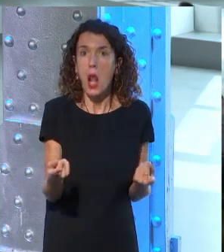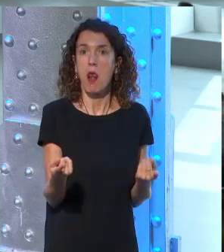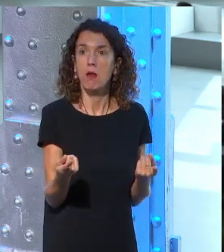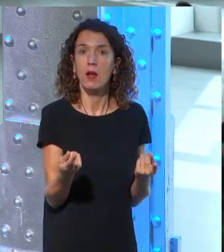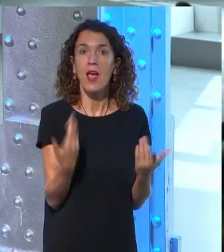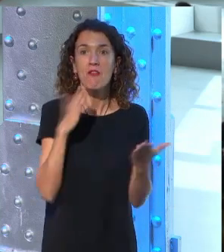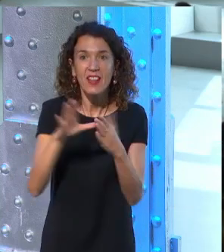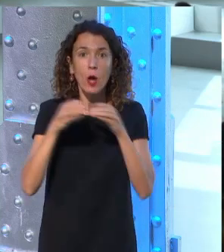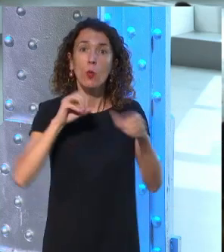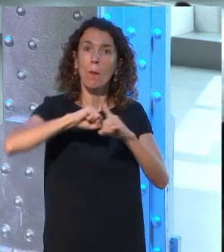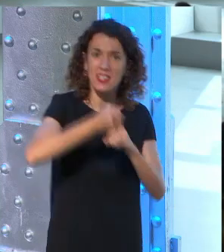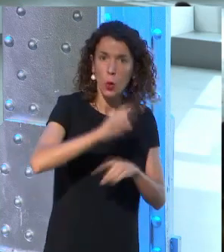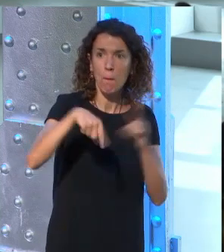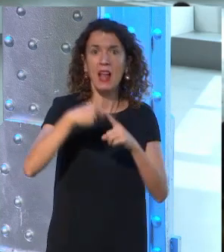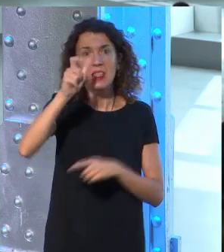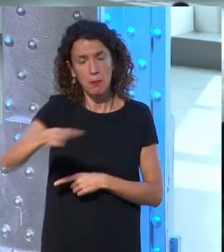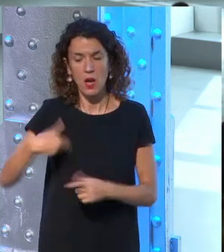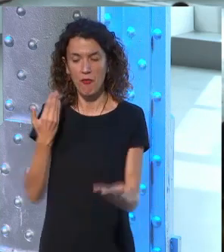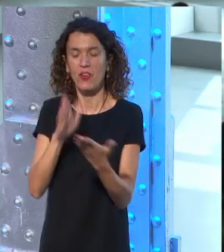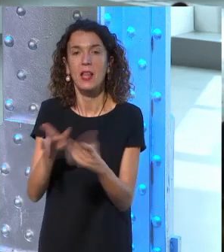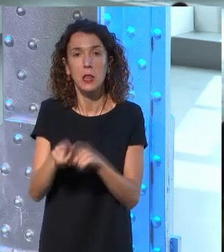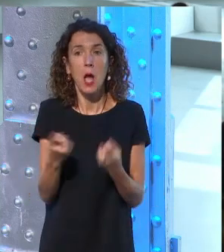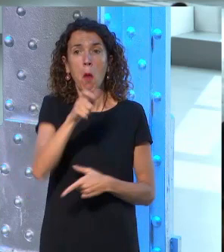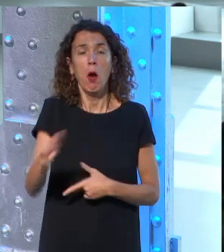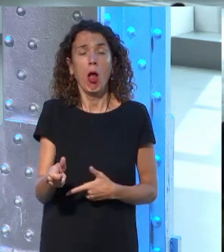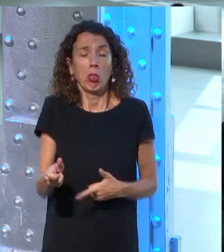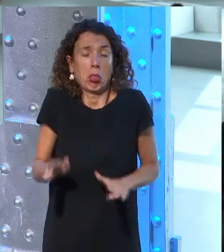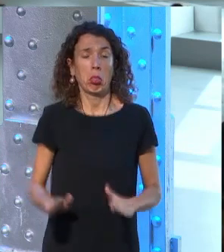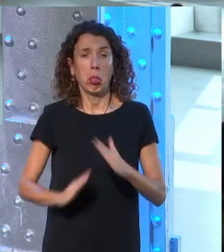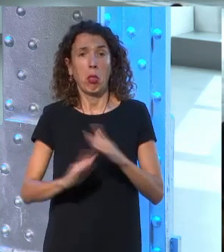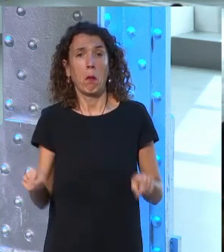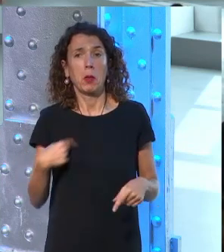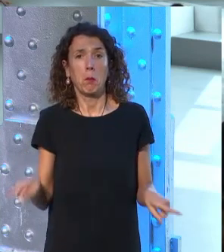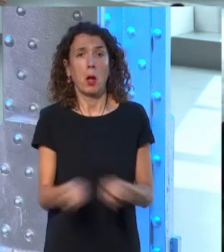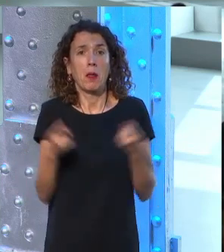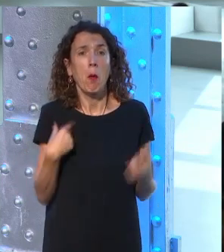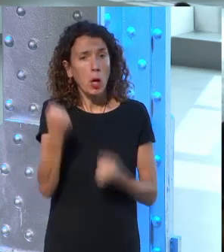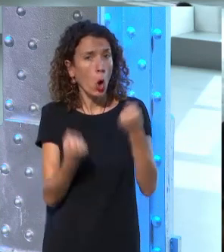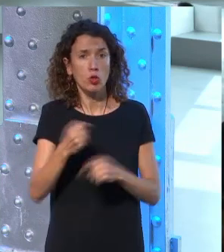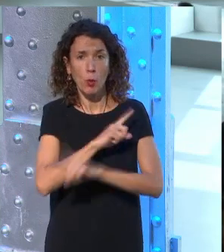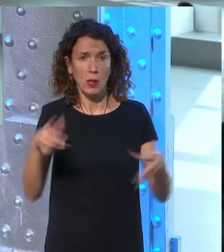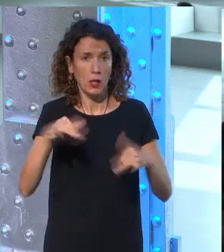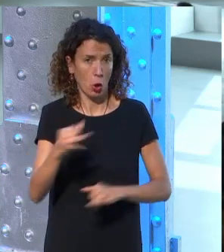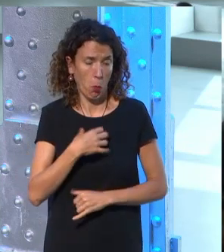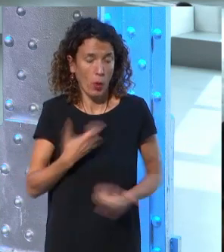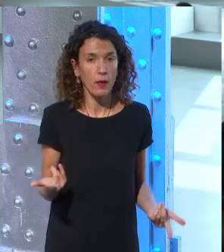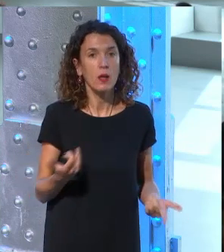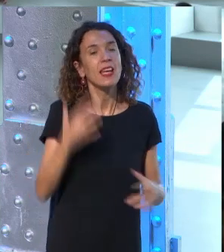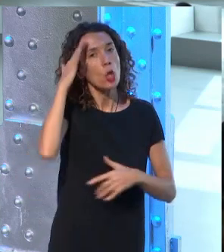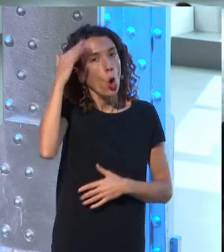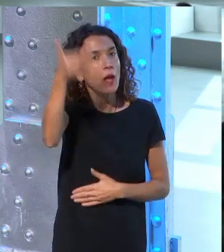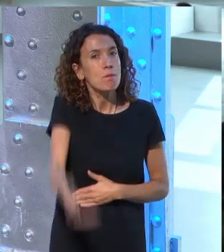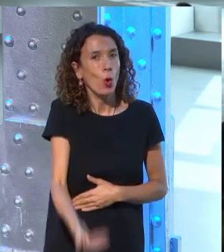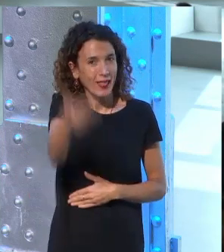no solo se enfrenta con lobbies y tal, se enfrenta con digamos, la inercia ciudadana de decir, a mí no me pruebas el coche. Yo creo que la ideología es muy